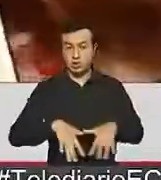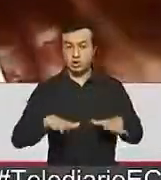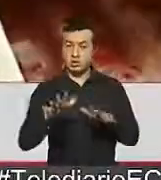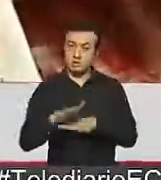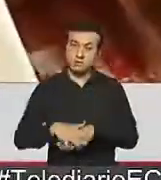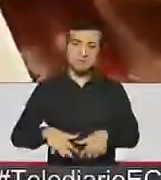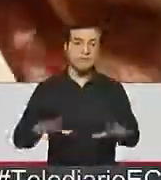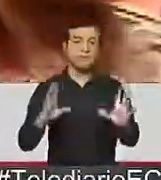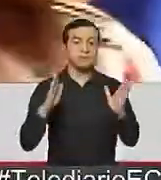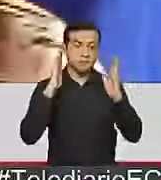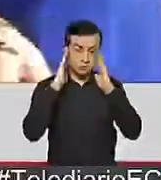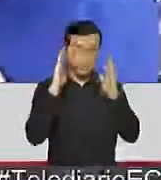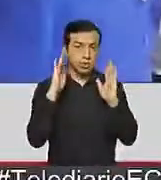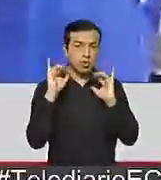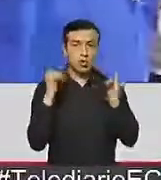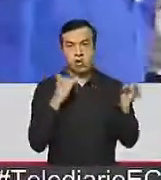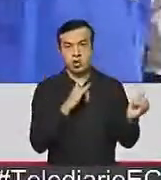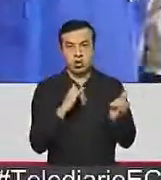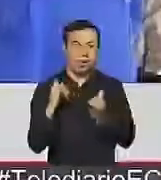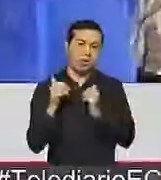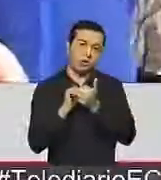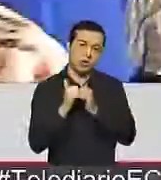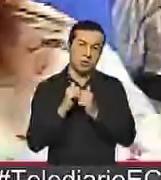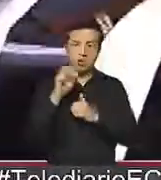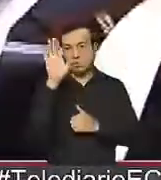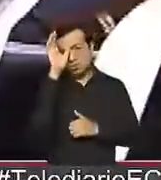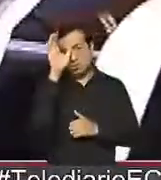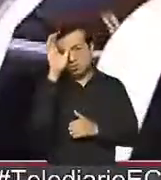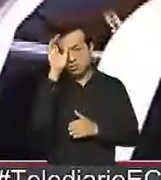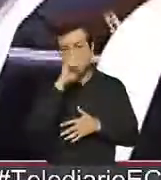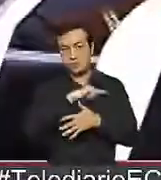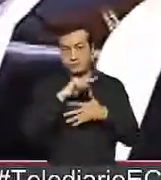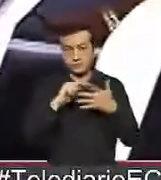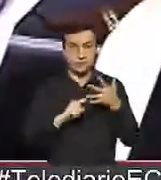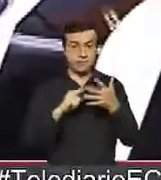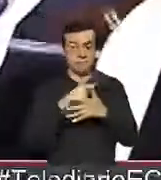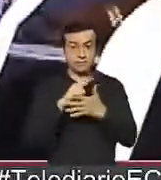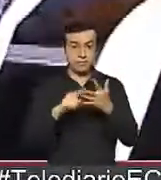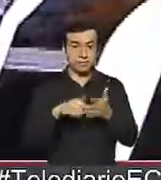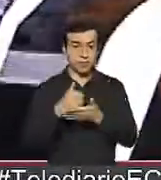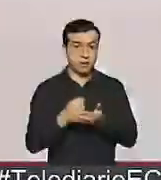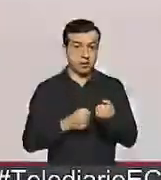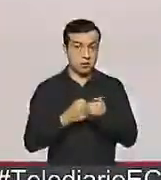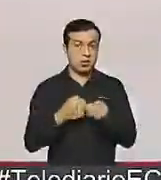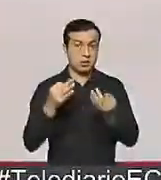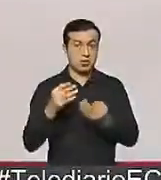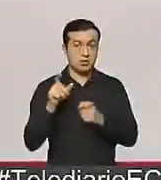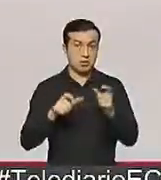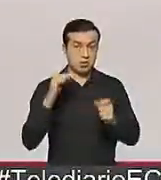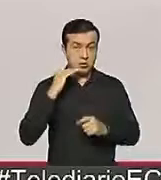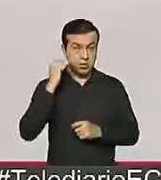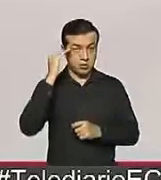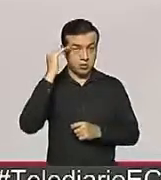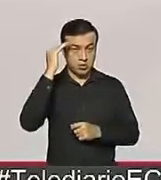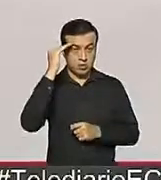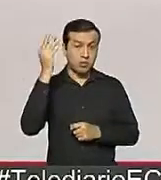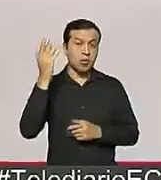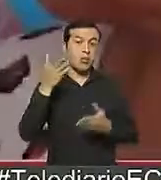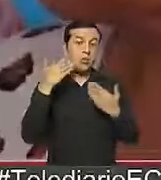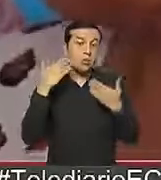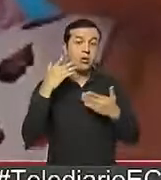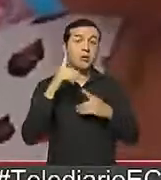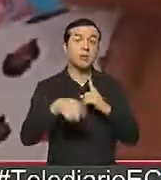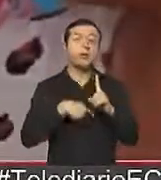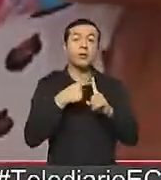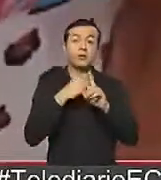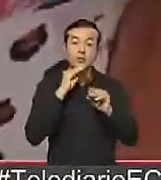la atención recreativas, deportivas, culturales. Estos y otros beneficios los conocieron adultos mayores de Guayaquil, quienes además